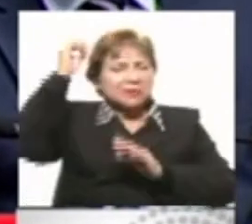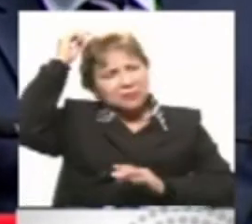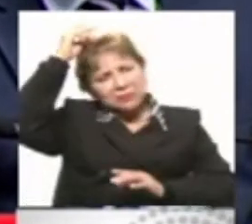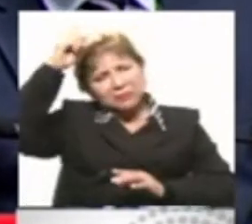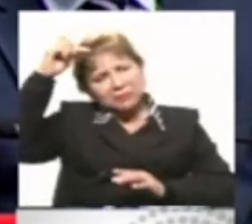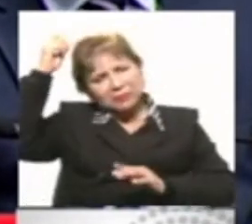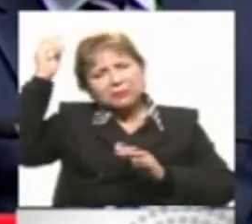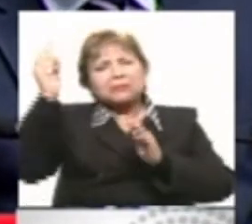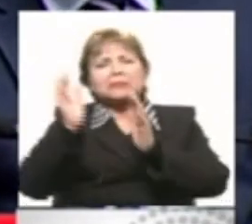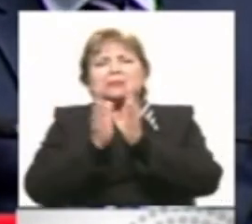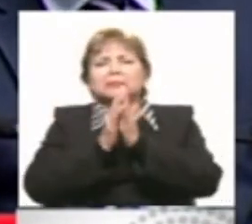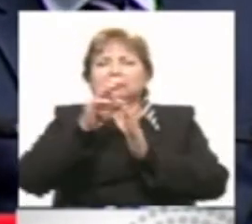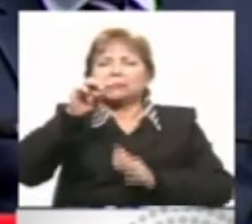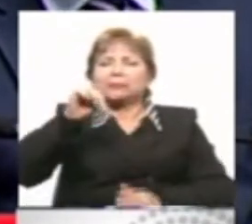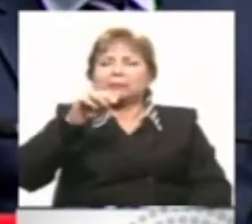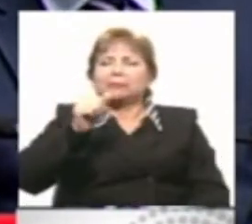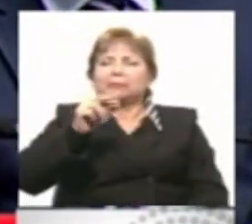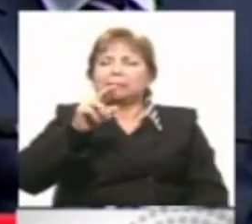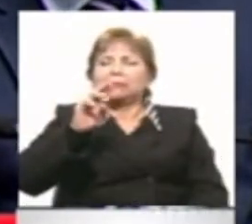El ángel Maraví.